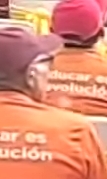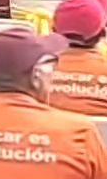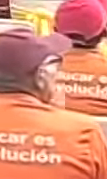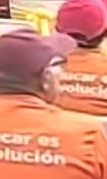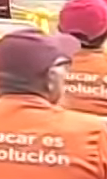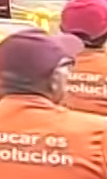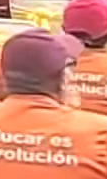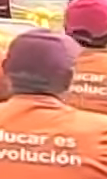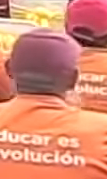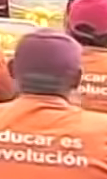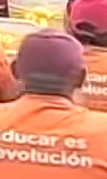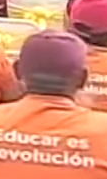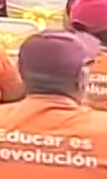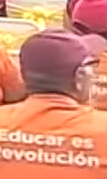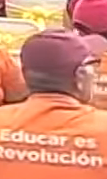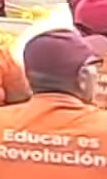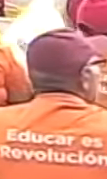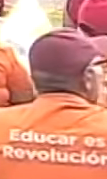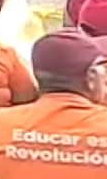Y con la constituyente